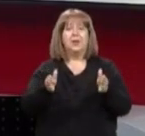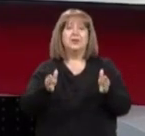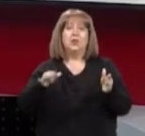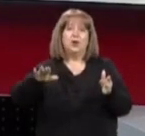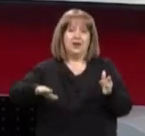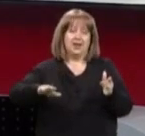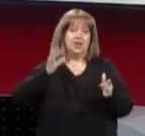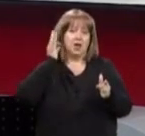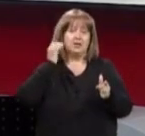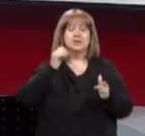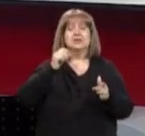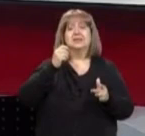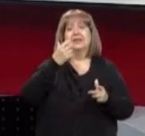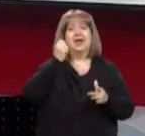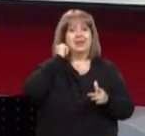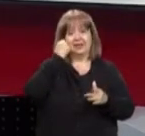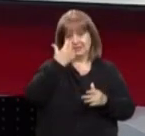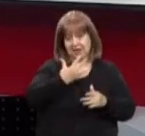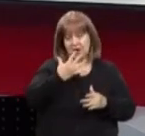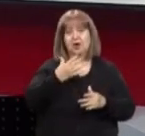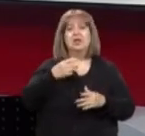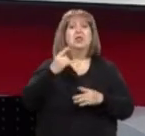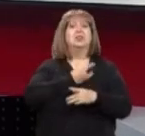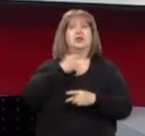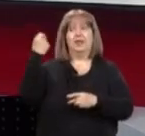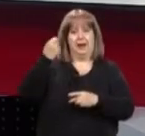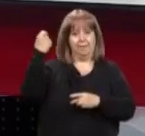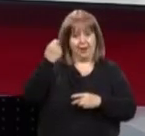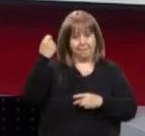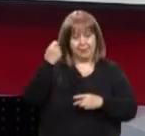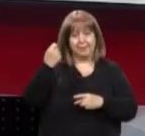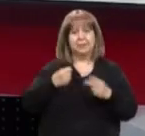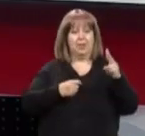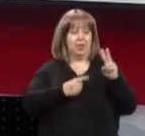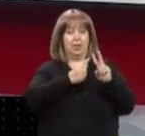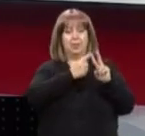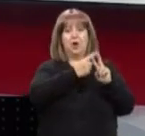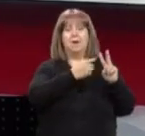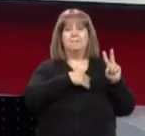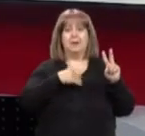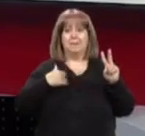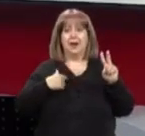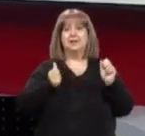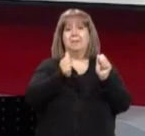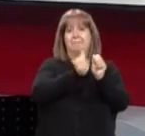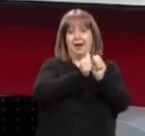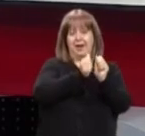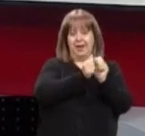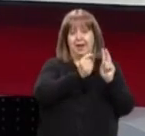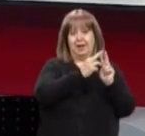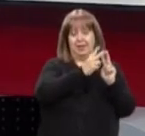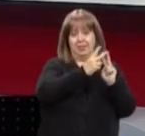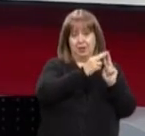5 años en La Pampa, Lucio Dupuy. Claro, por el que están acusadas y justamente en el banquillo de los acusados, tanto la madre como su pareja